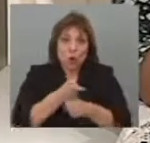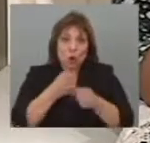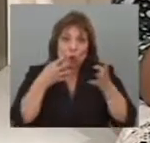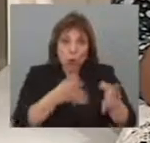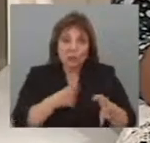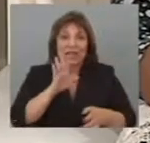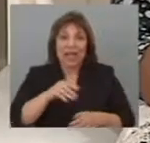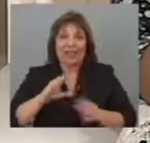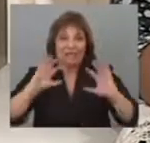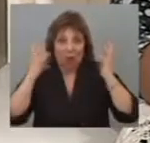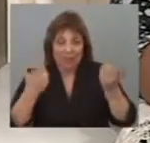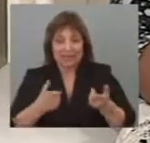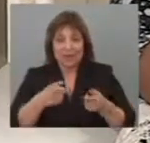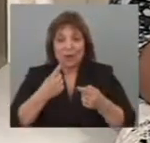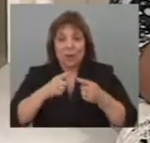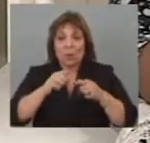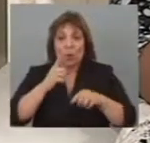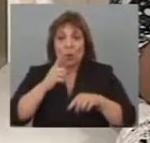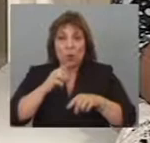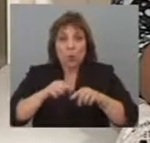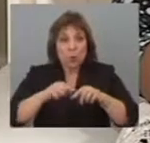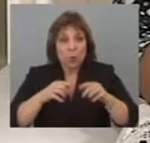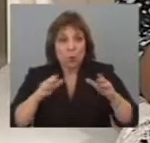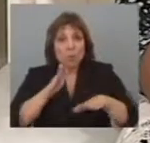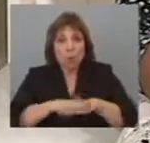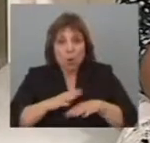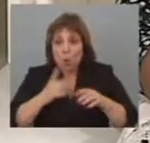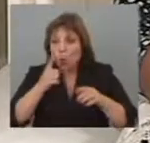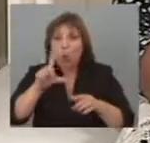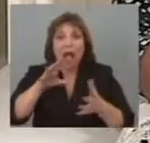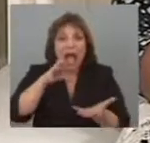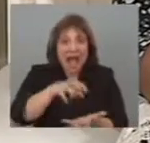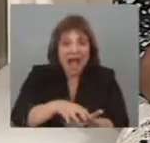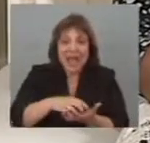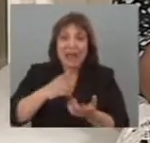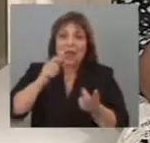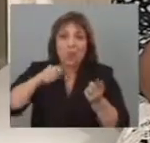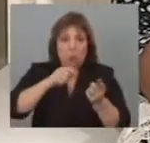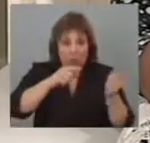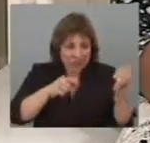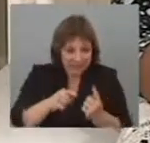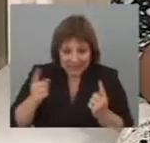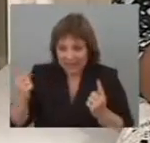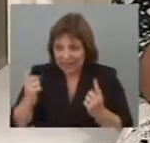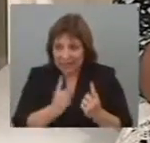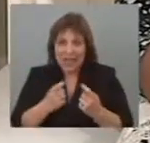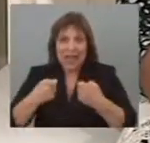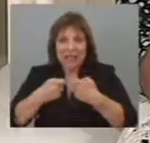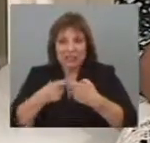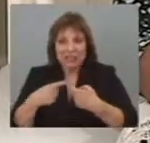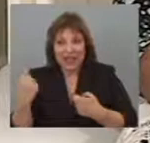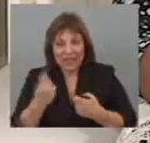Violencia, que es un espacio donde está compuesto por organismos del Estado, el Poder Judicial, la sociedad civil